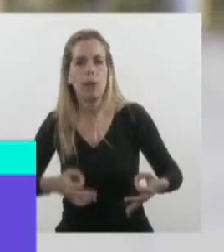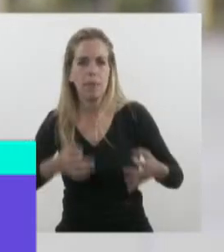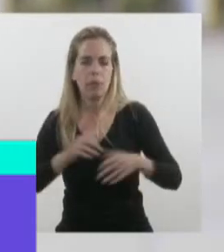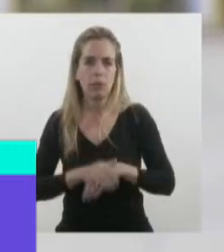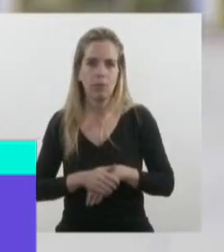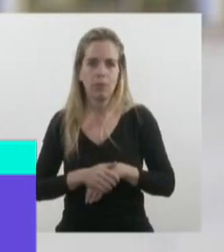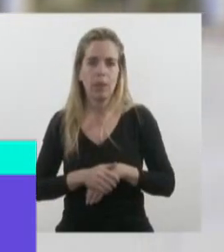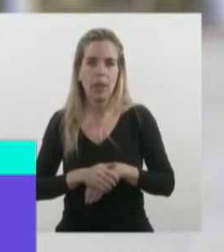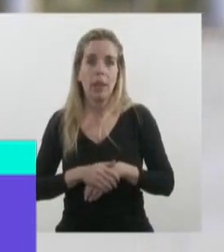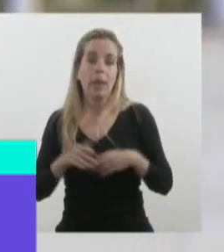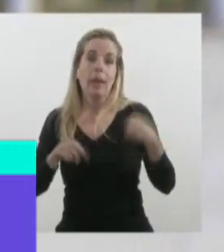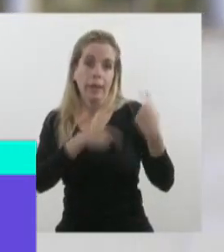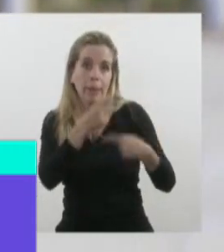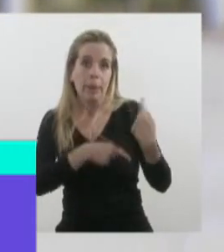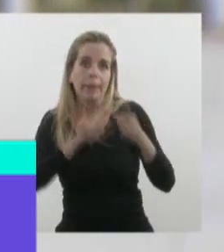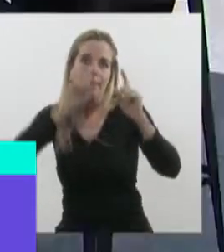Y después tuvimos que enfrentar la pandemia.